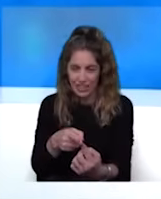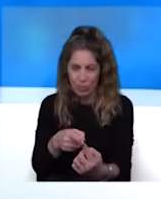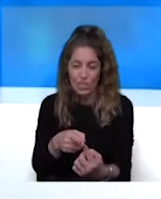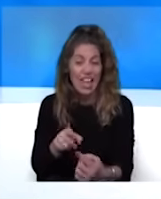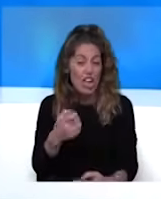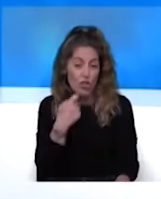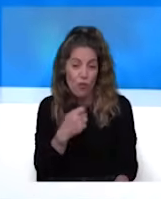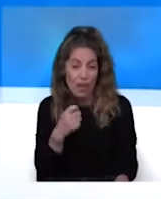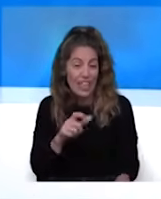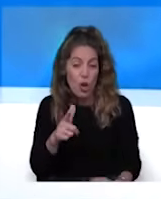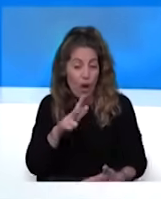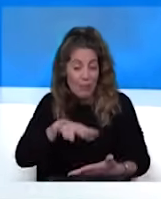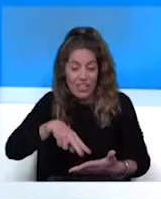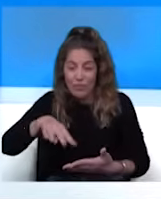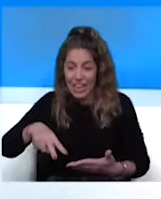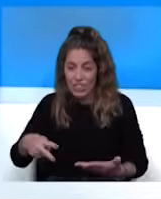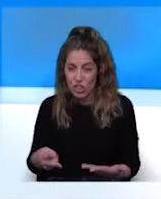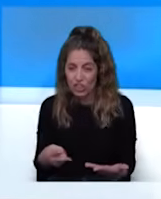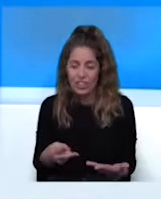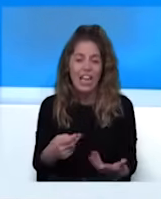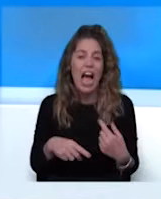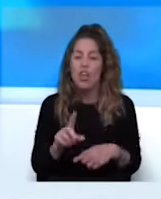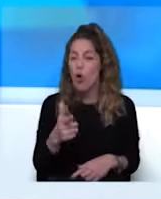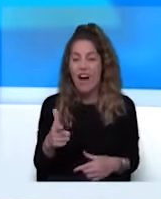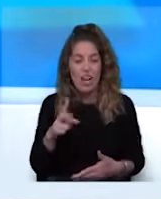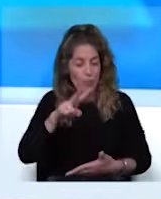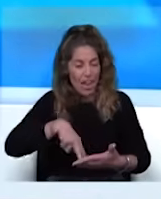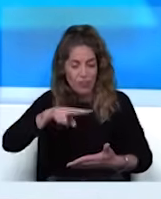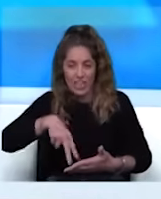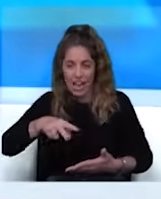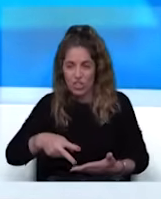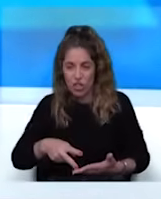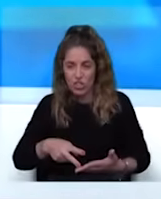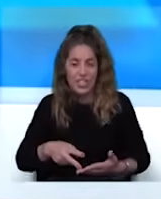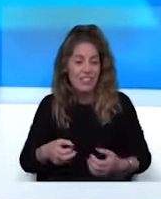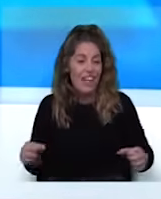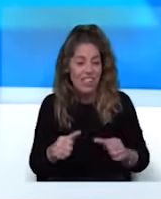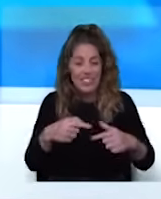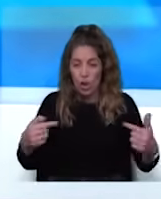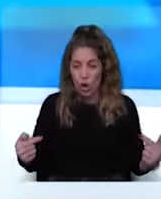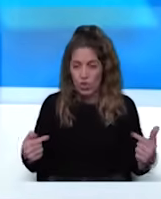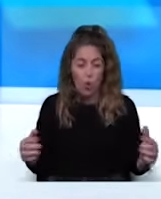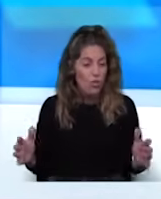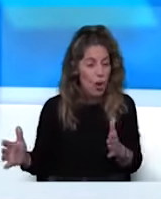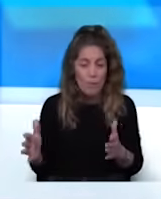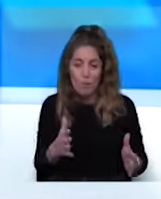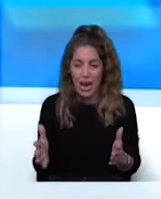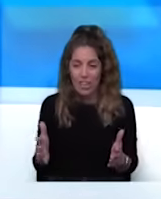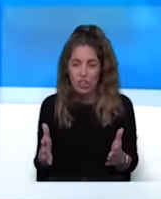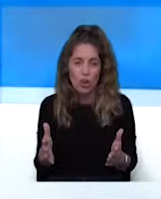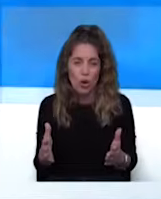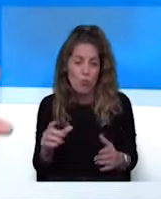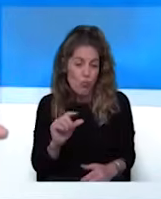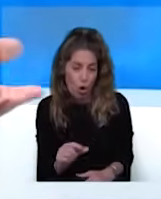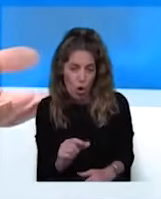lo que falta no hay planificación Entonces al no haber planificación se toman medidas cuyo impacto va a ser